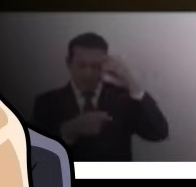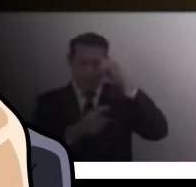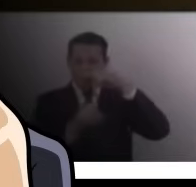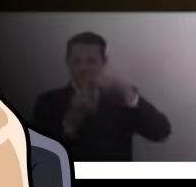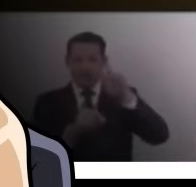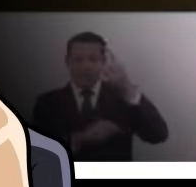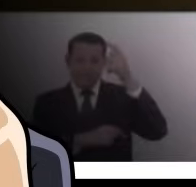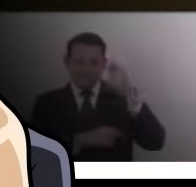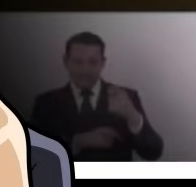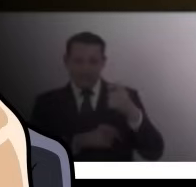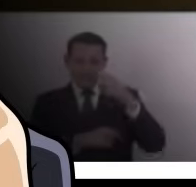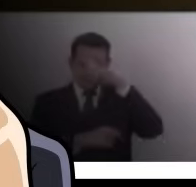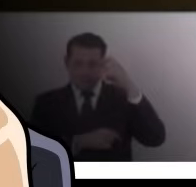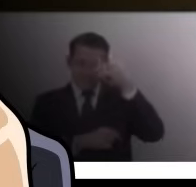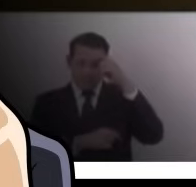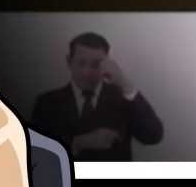de 2 meses.